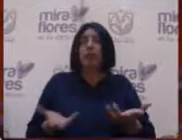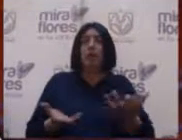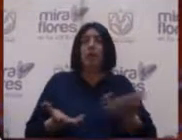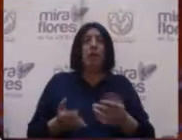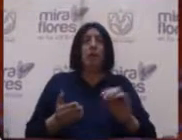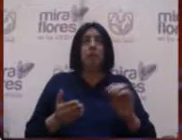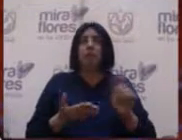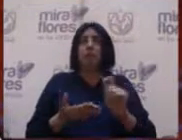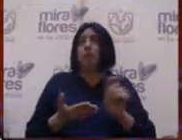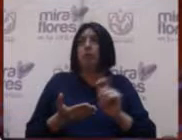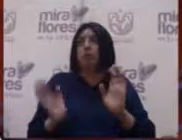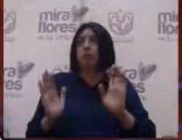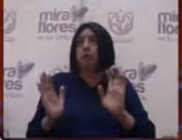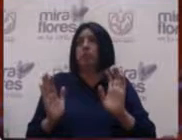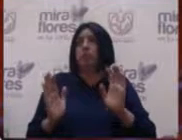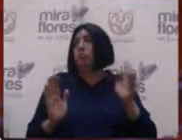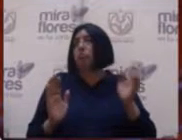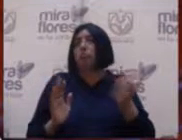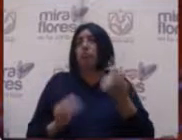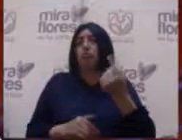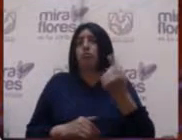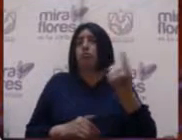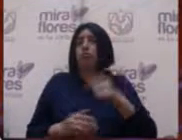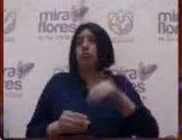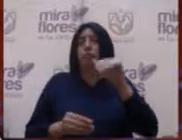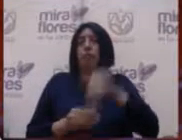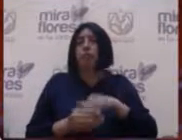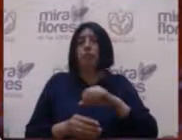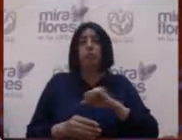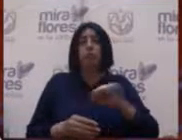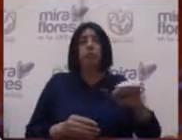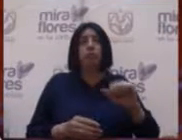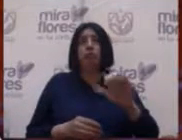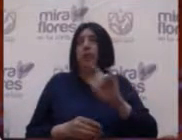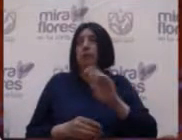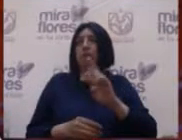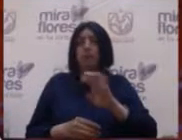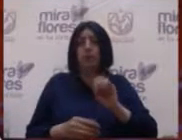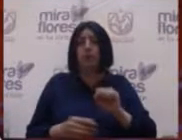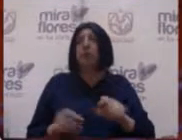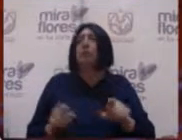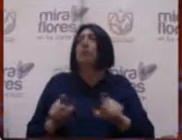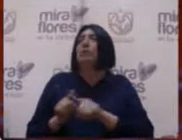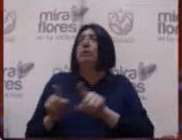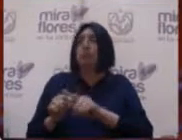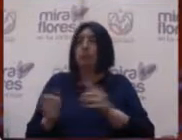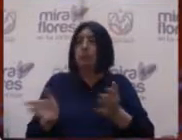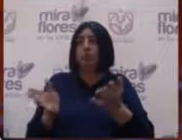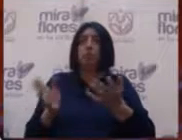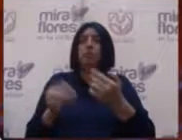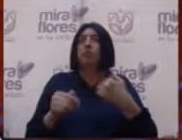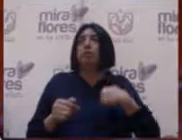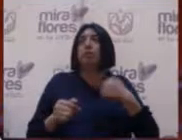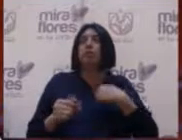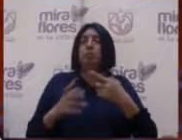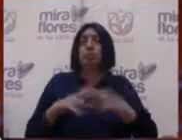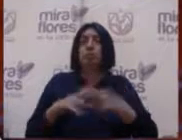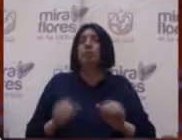a poner simplemente con el voto en contra del ingeniero de Albertis, no, sino que tenía que motivarse lo que yo había